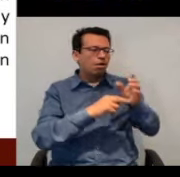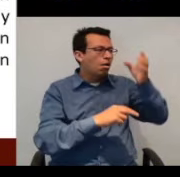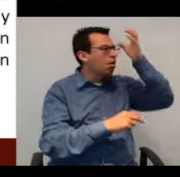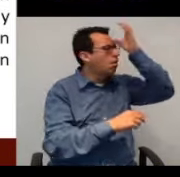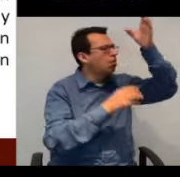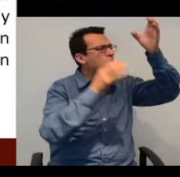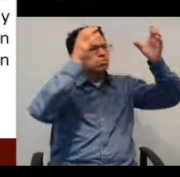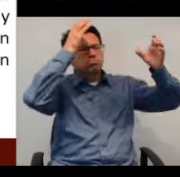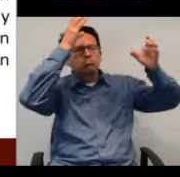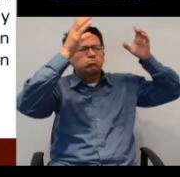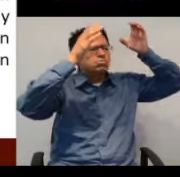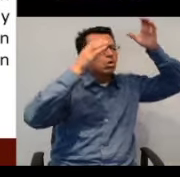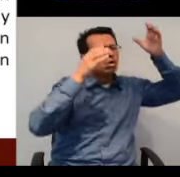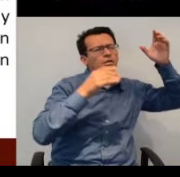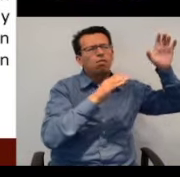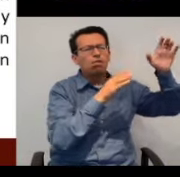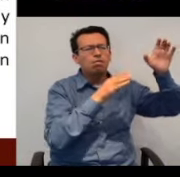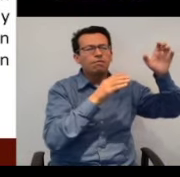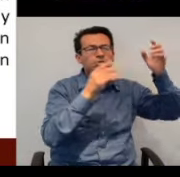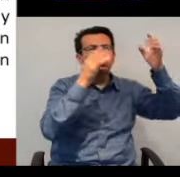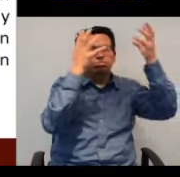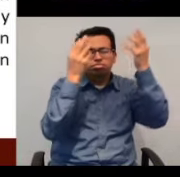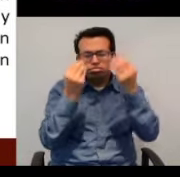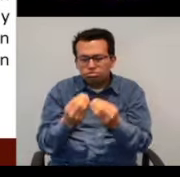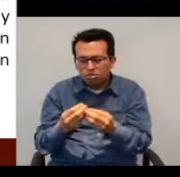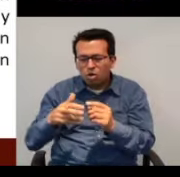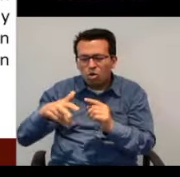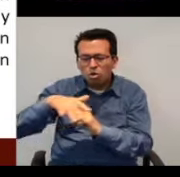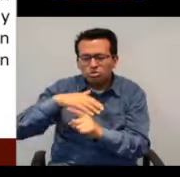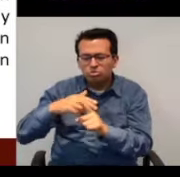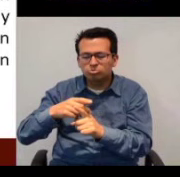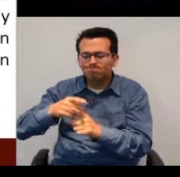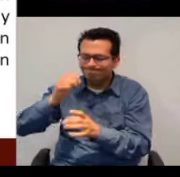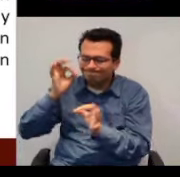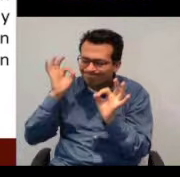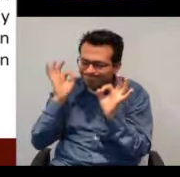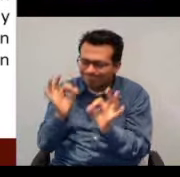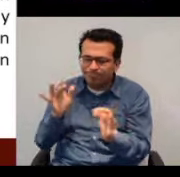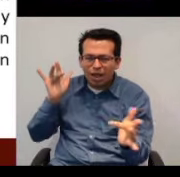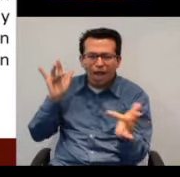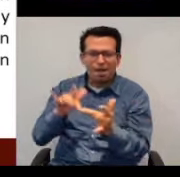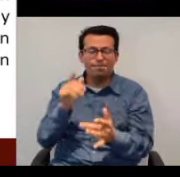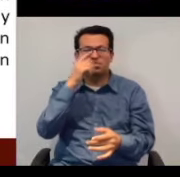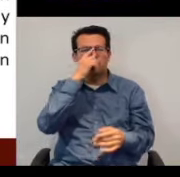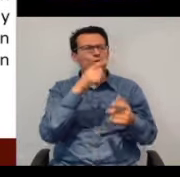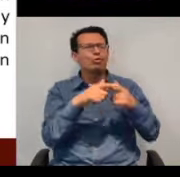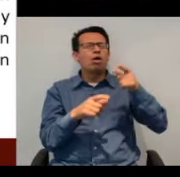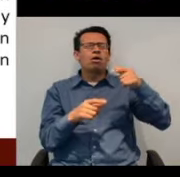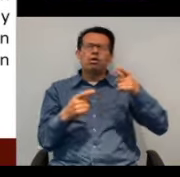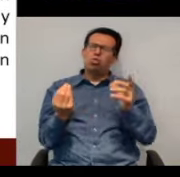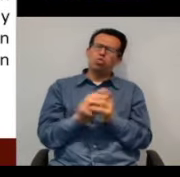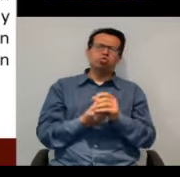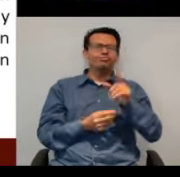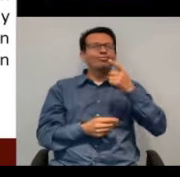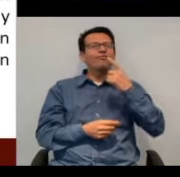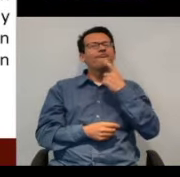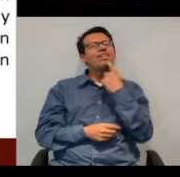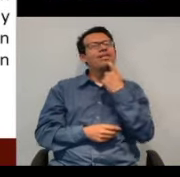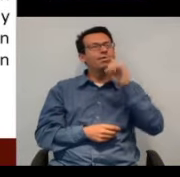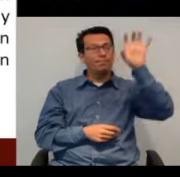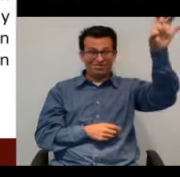conceptual y debe estar aterrizado en un contexto específico. No es lo mismo hablar de educación inclusiva en un país como Finlandia que en un país como el